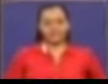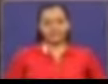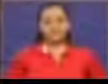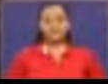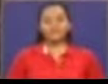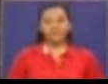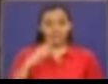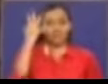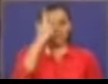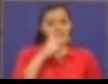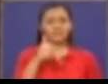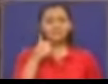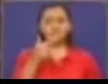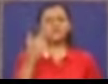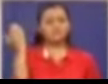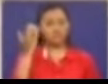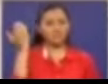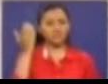¿Te acuerdas, Karina? Emergencia.